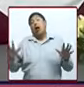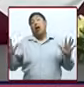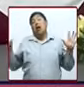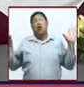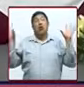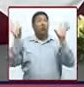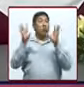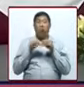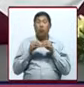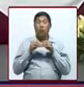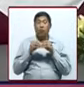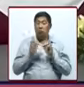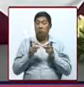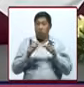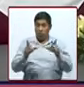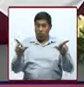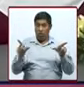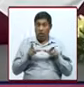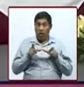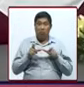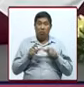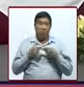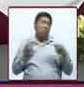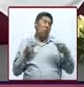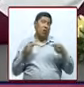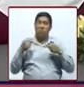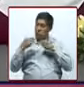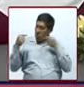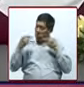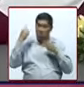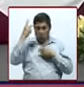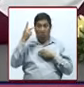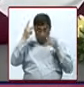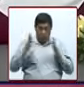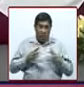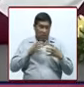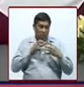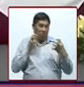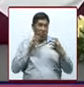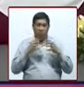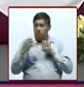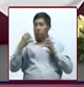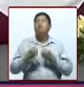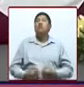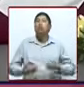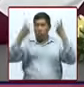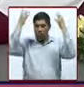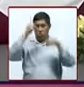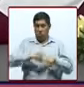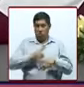logrado reunir en el mismo lugar a adversarios políticos que han confrontado mucho tiempo.